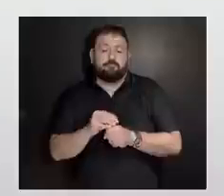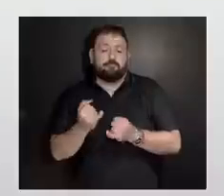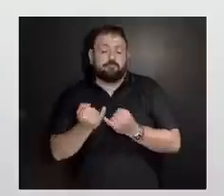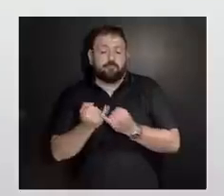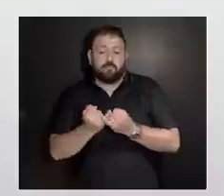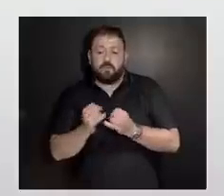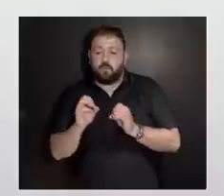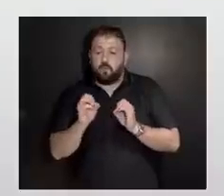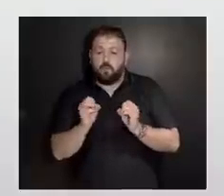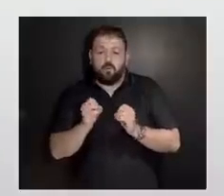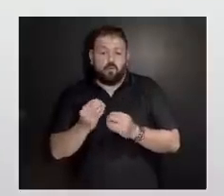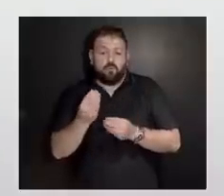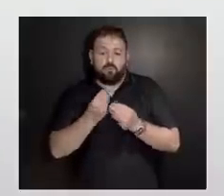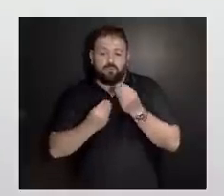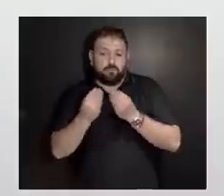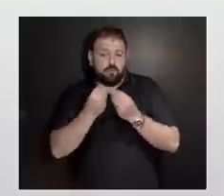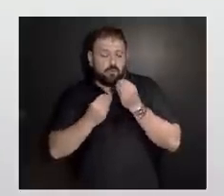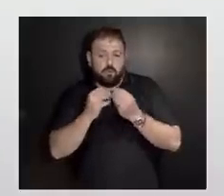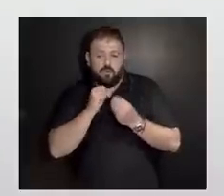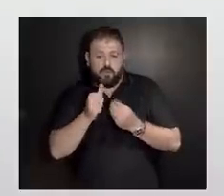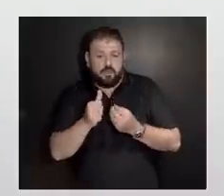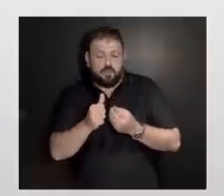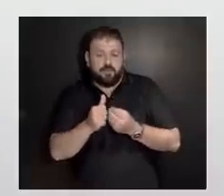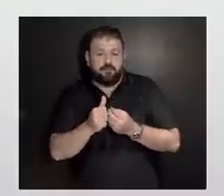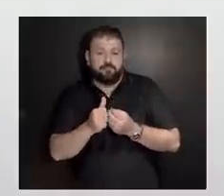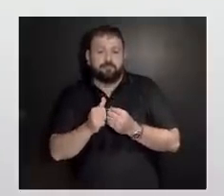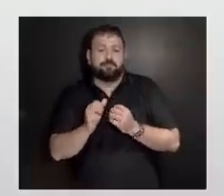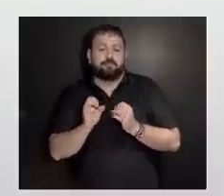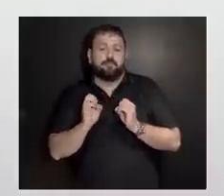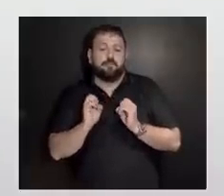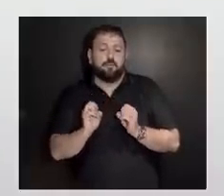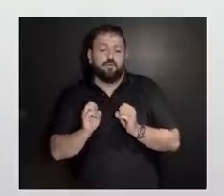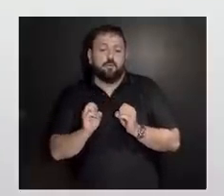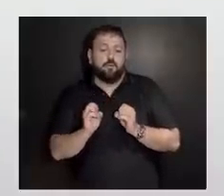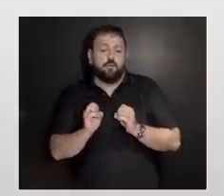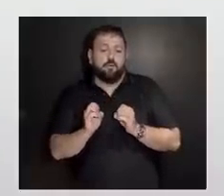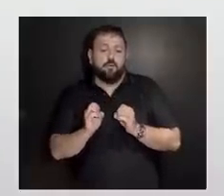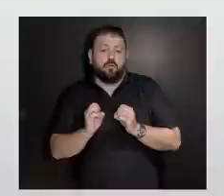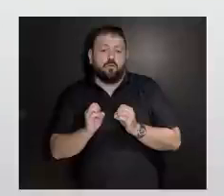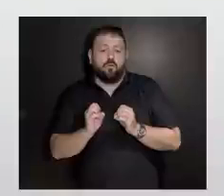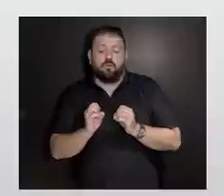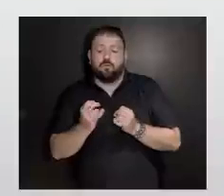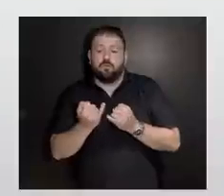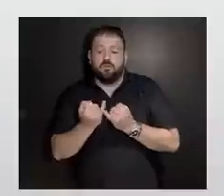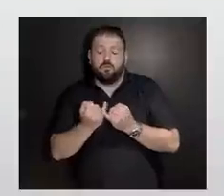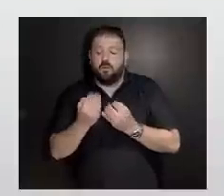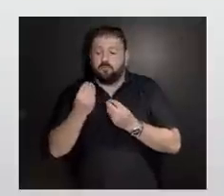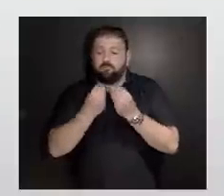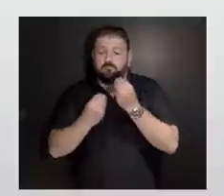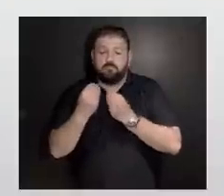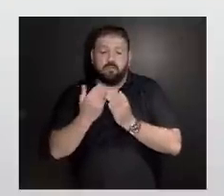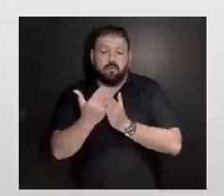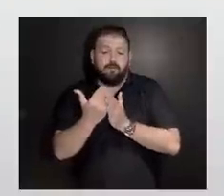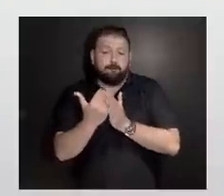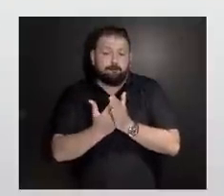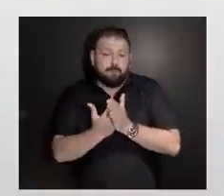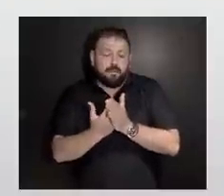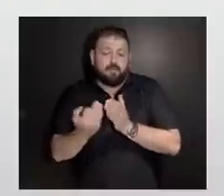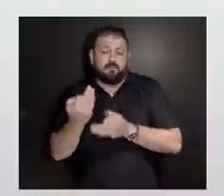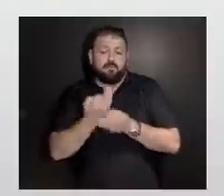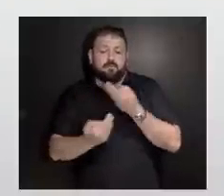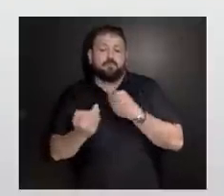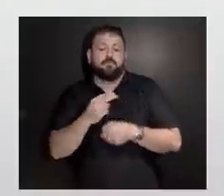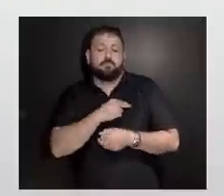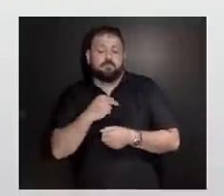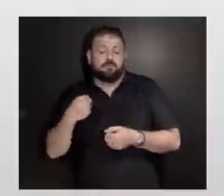o sea, que estemos omitiendo comida o que estemos consumiendo menos carbohidratos. A veces creemos que